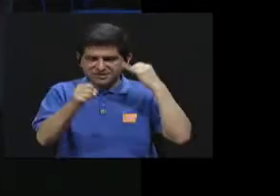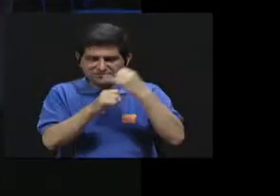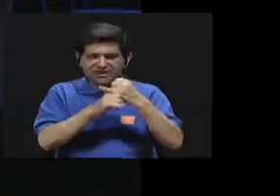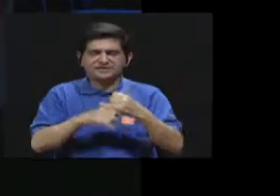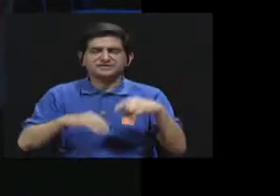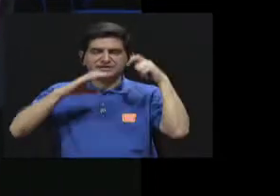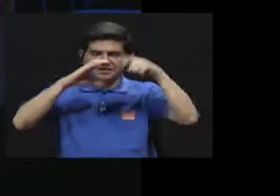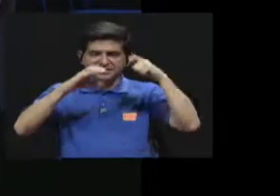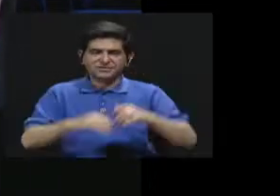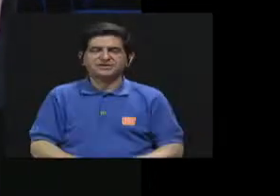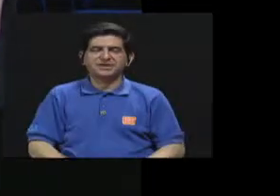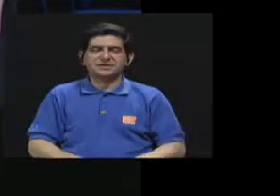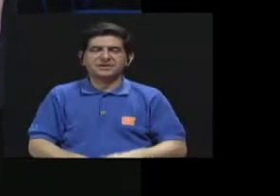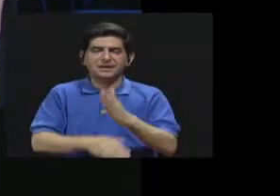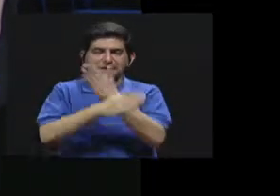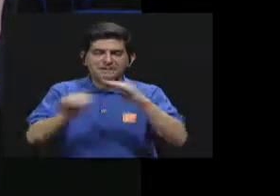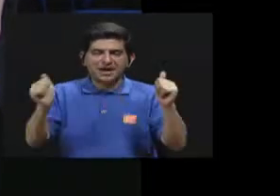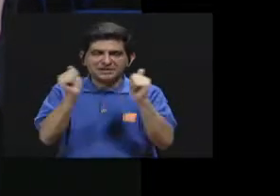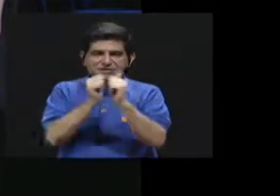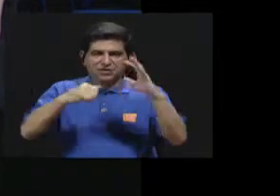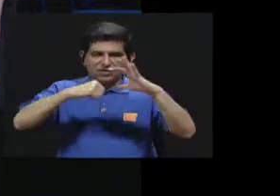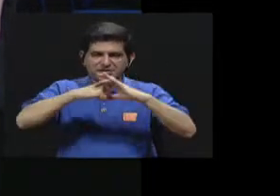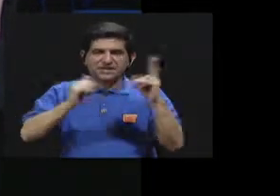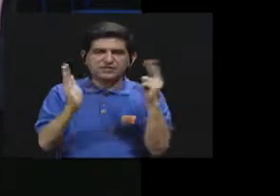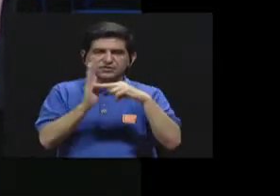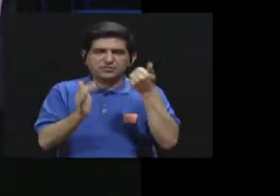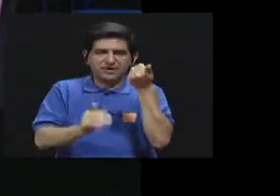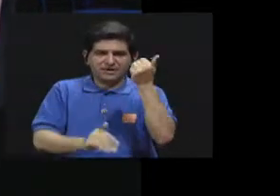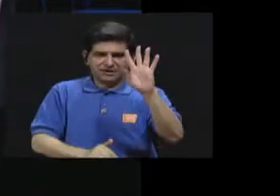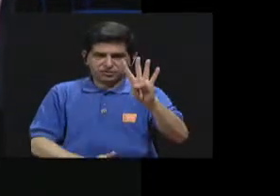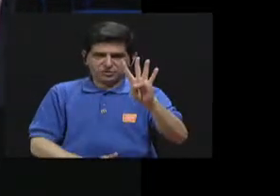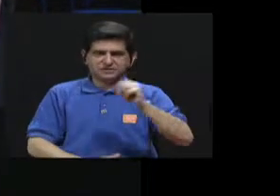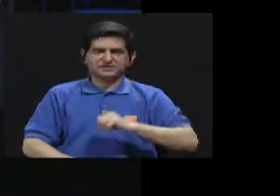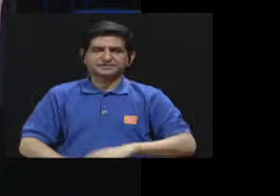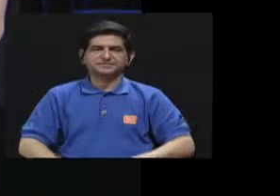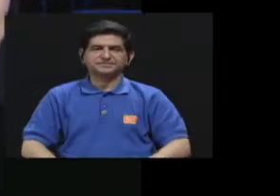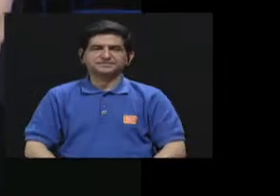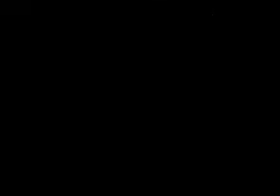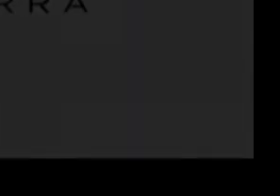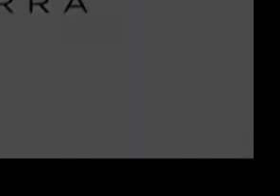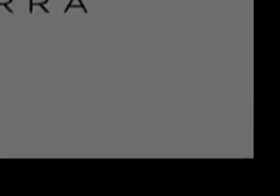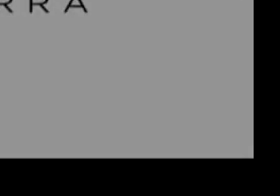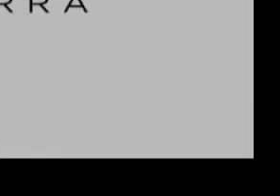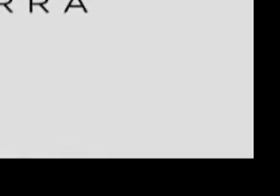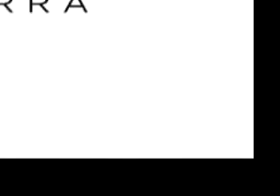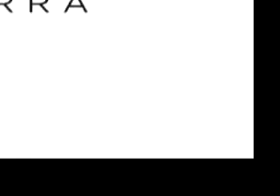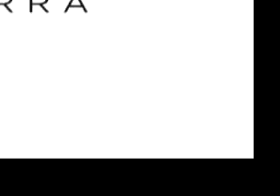del audiovisual costarricense, el Costa Rica Festival Internacional de Cine Paz con la Tierra 2014.